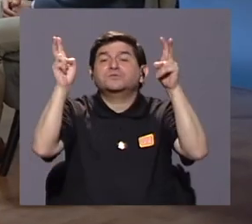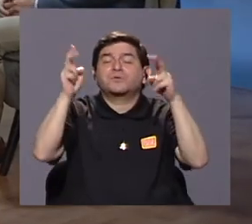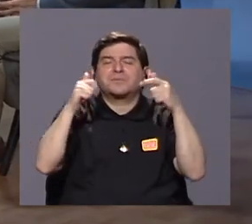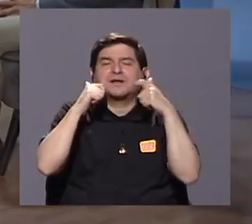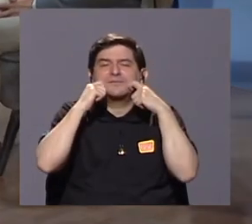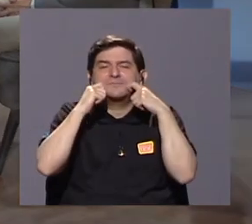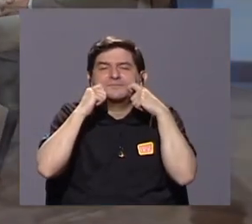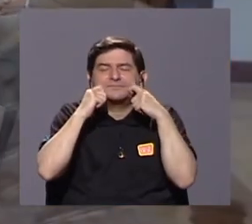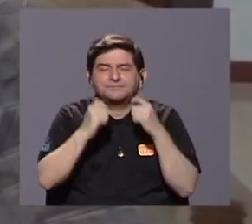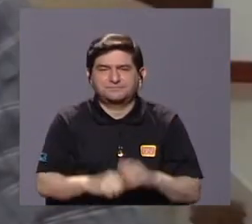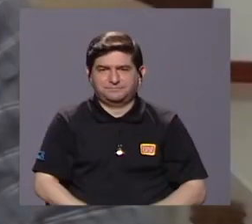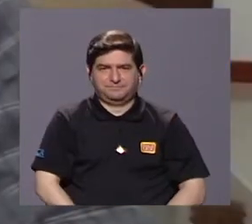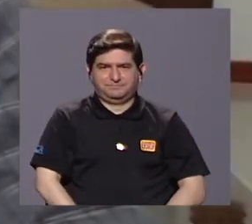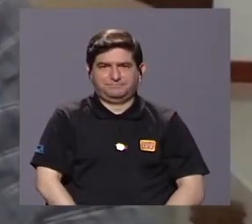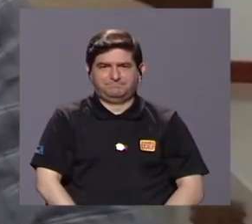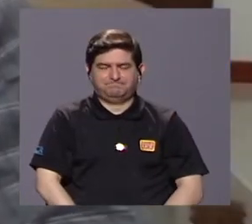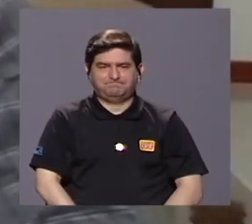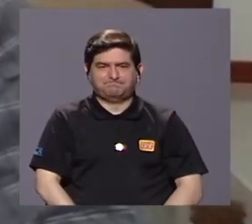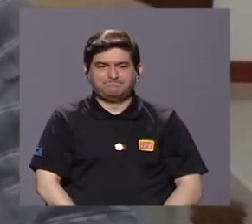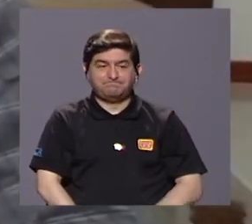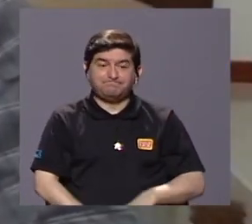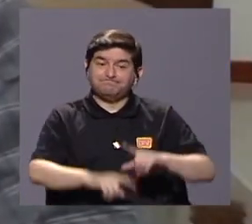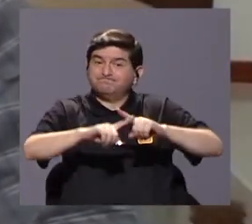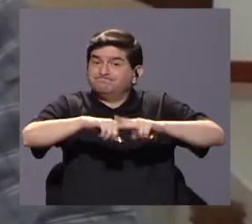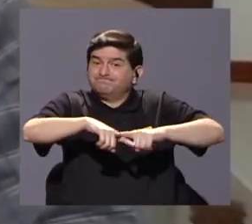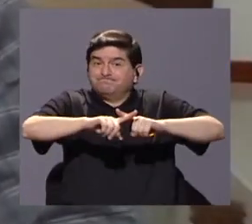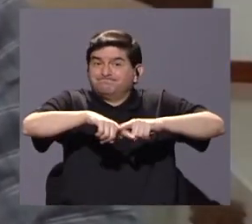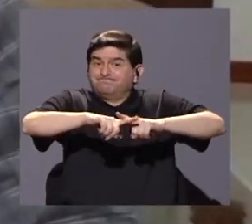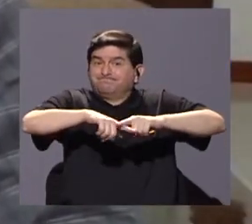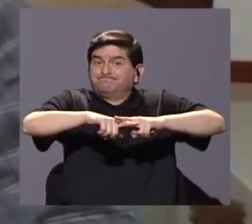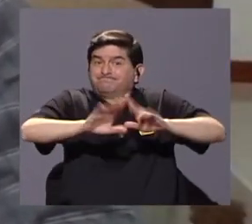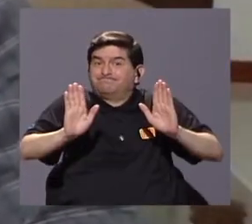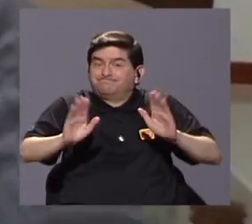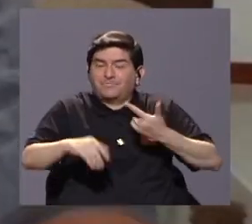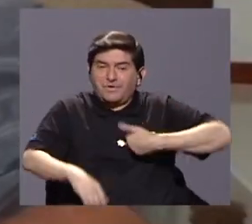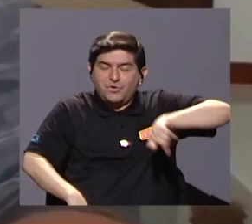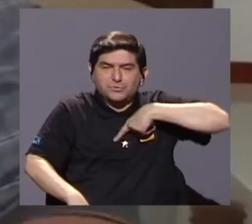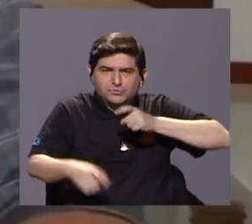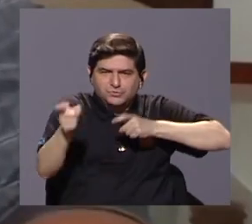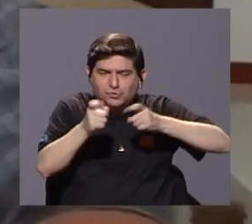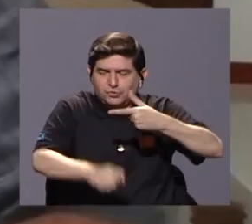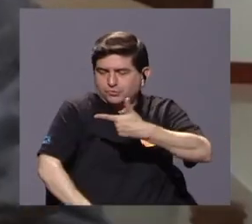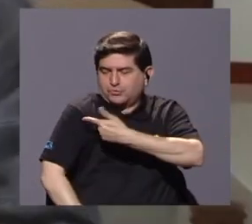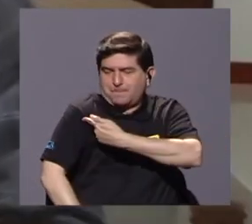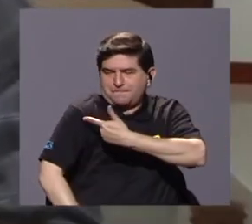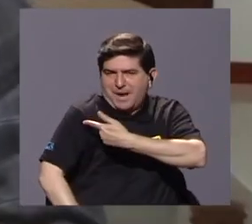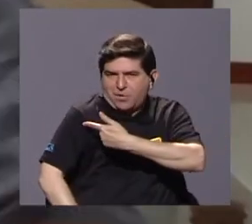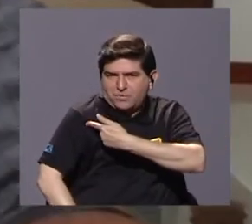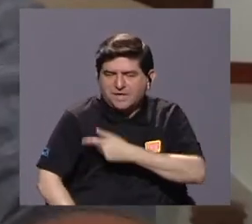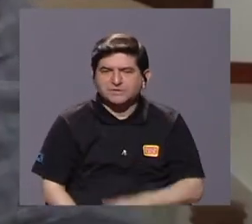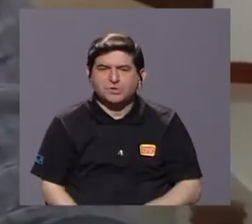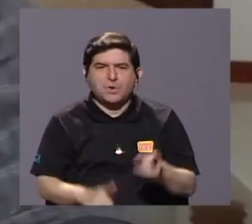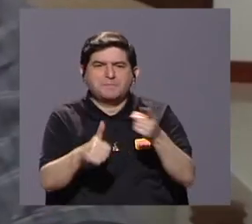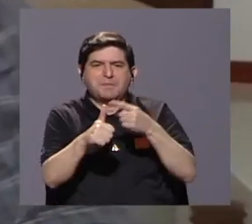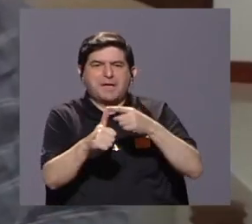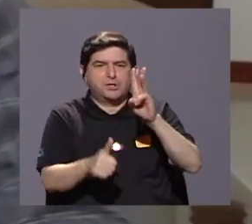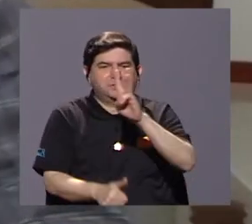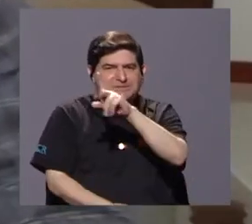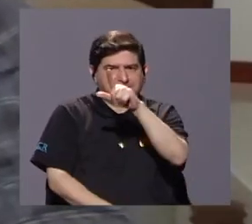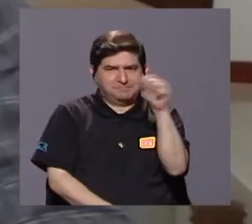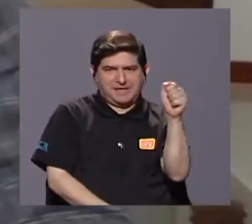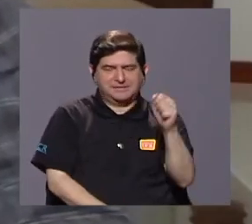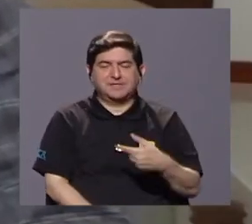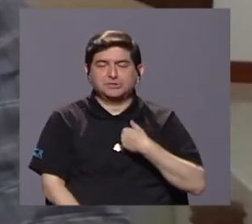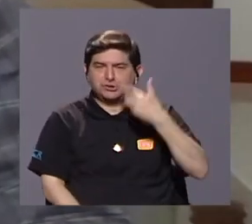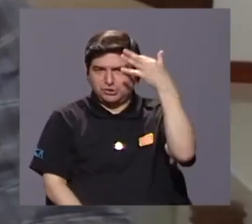presencial? Bueno, esto va a depender mucho de cómo manejemos la vacunación durante este primer semestre. Yo